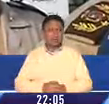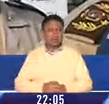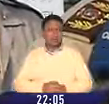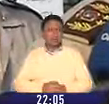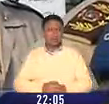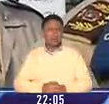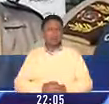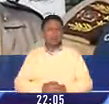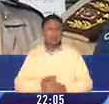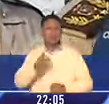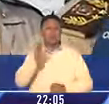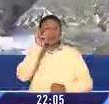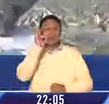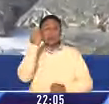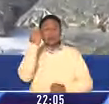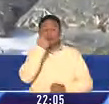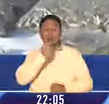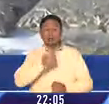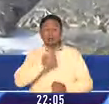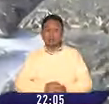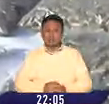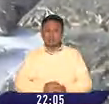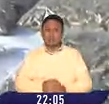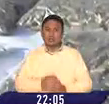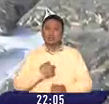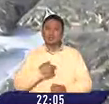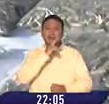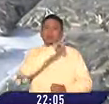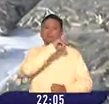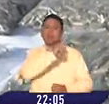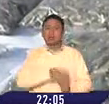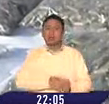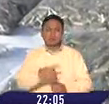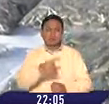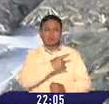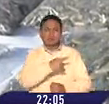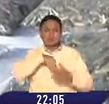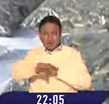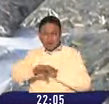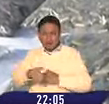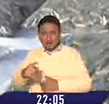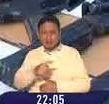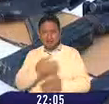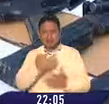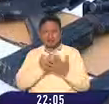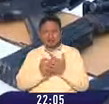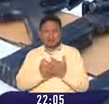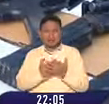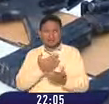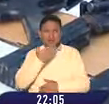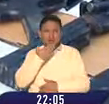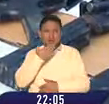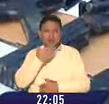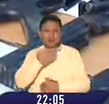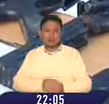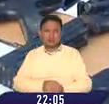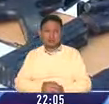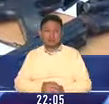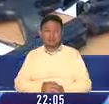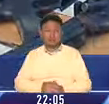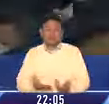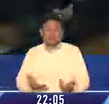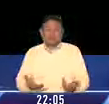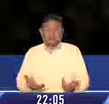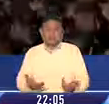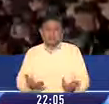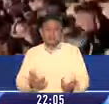marihuana. Pero la pregunta de siempre es ¿cómo ingresan las armas? Parece ser el misterio sin resolver.